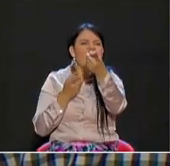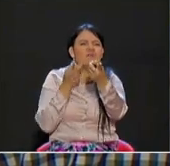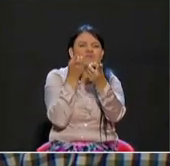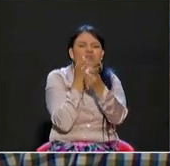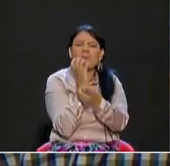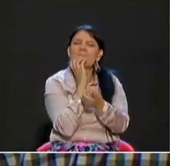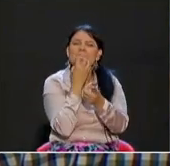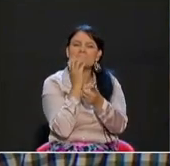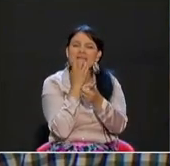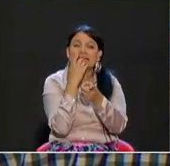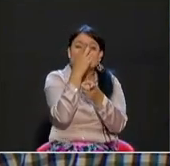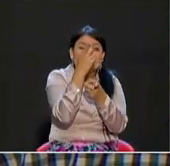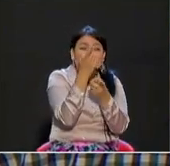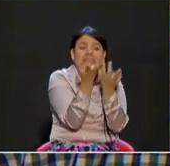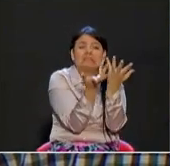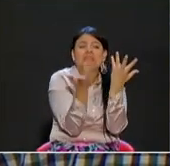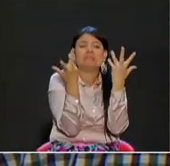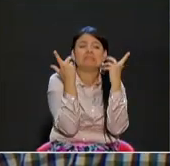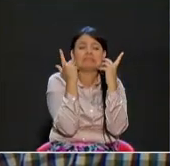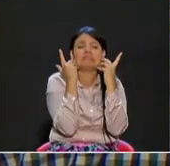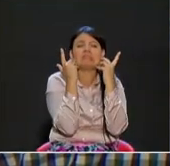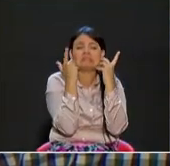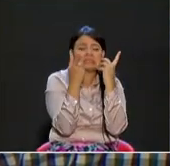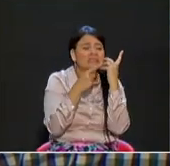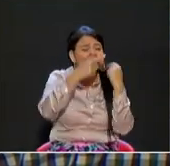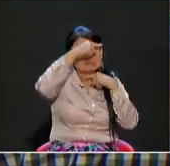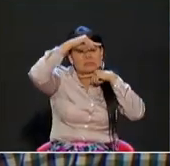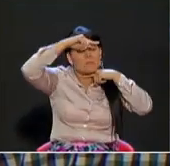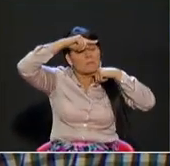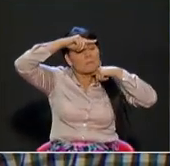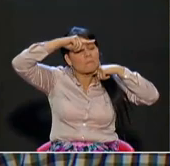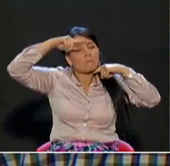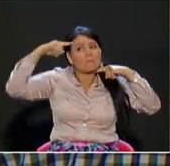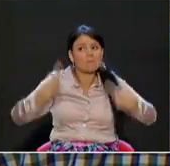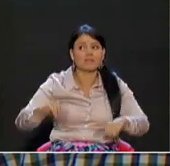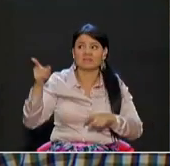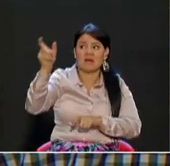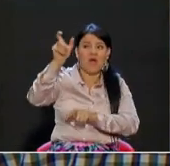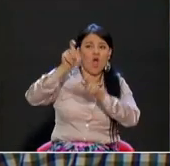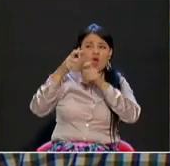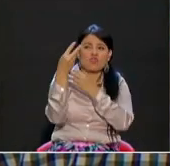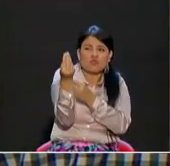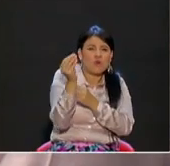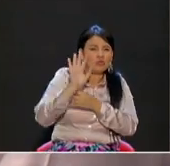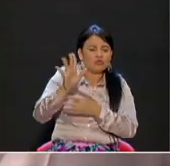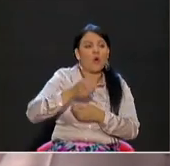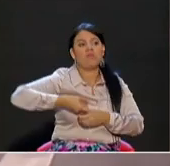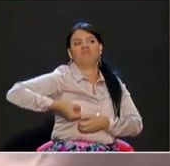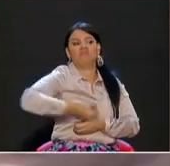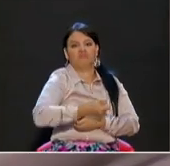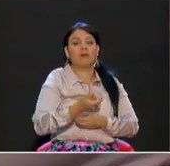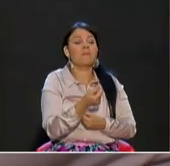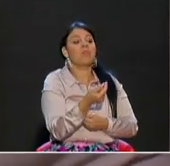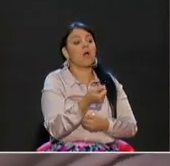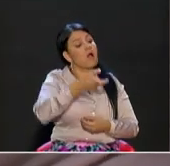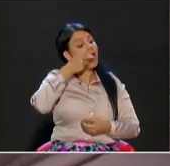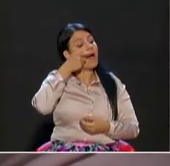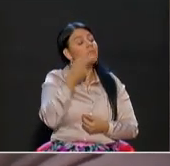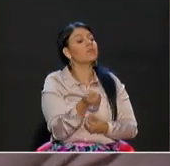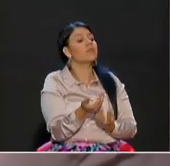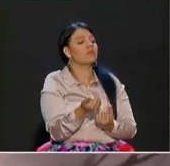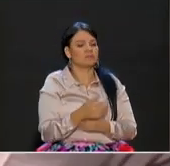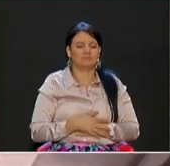que estuve que la gente está saturada de las vacunas yo tengo un propósito y ese propósito es crear una unidad